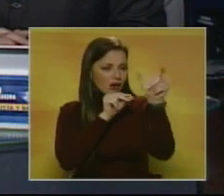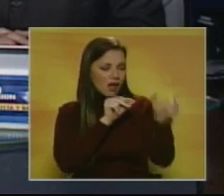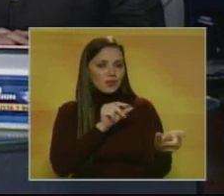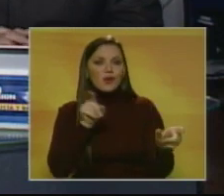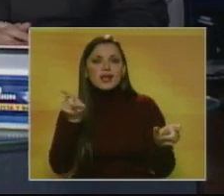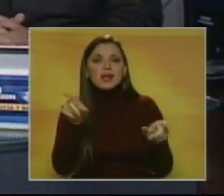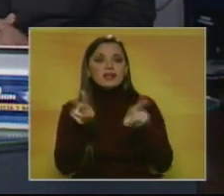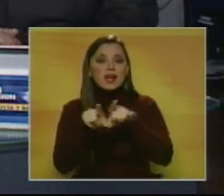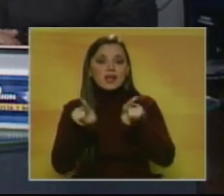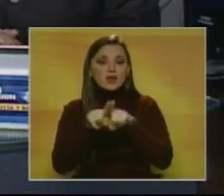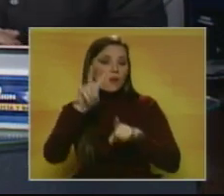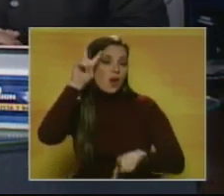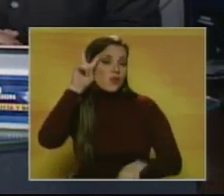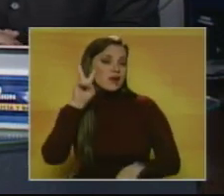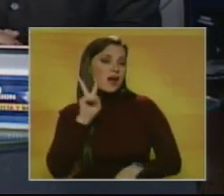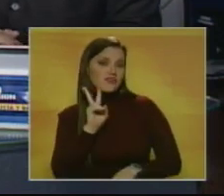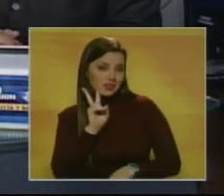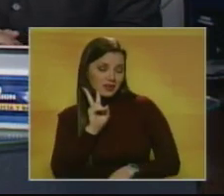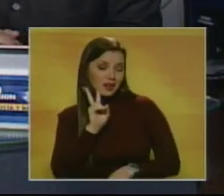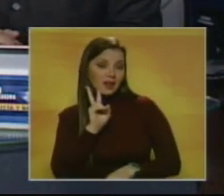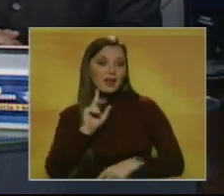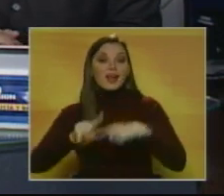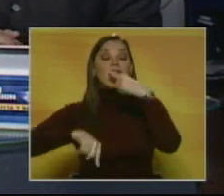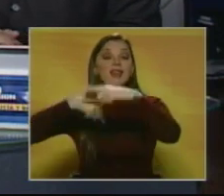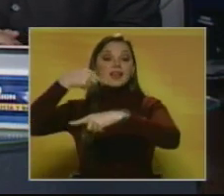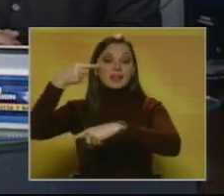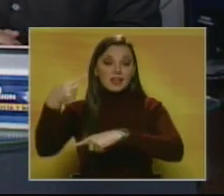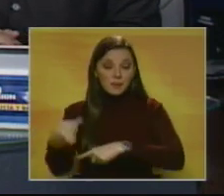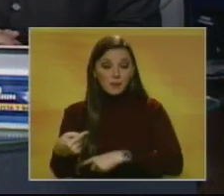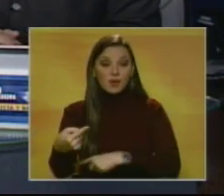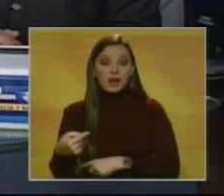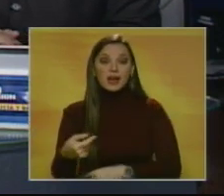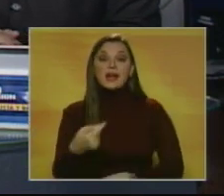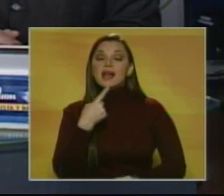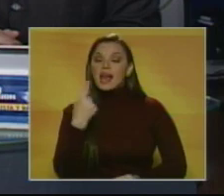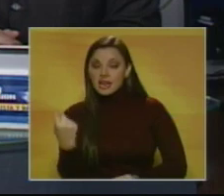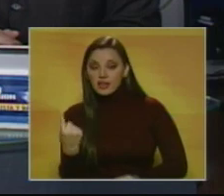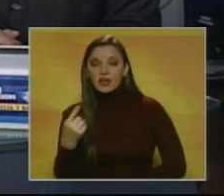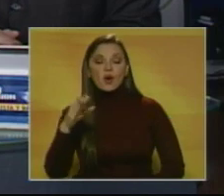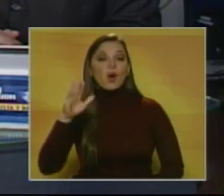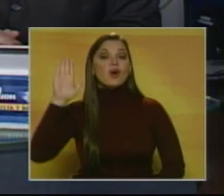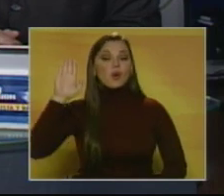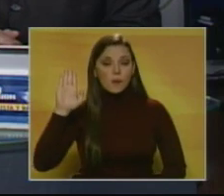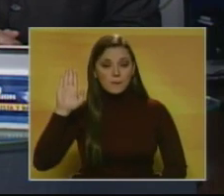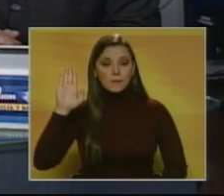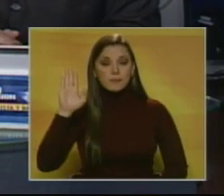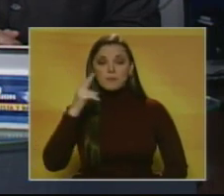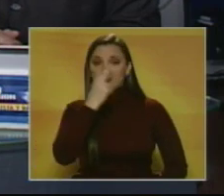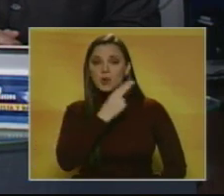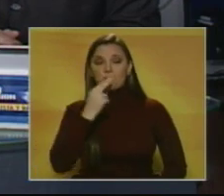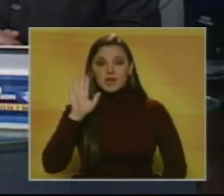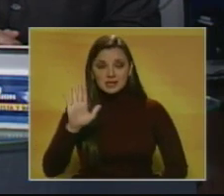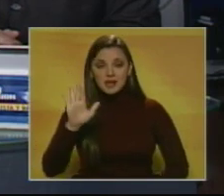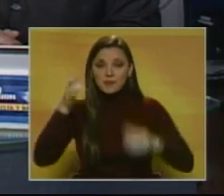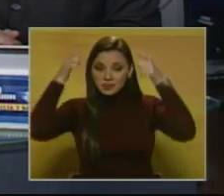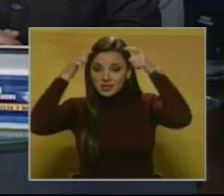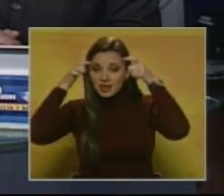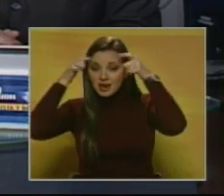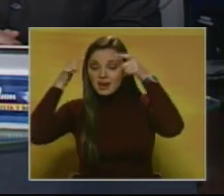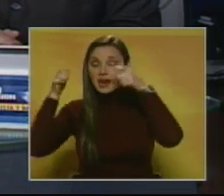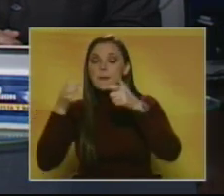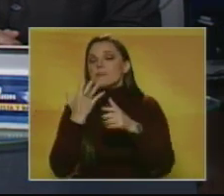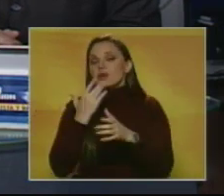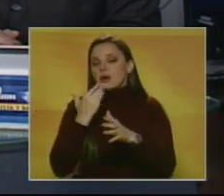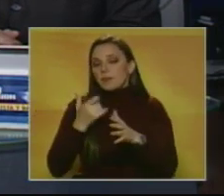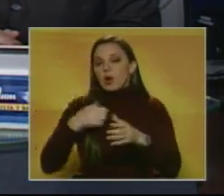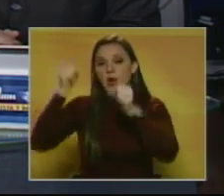una virgencita. ¿Ah, sí? Y sí, casualmente sí. Luego se pudo conocer el dato de que ella había hecho la promesa de que iba a llevar una réplica de esta corona, de llegar a ganar,